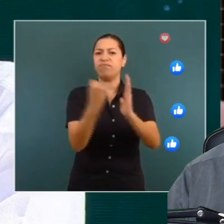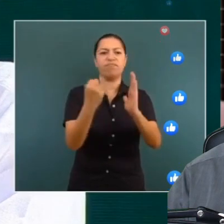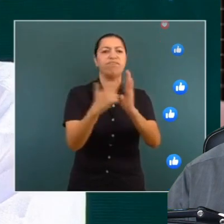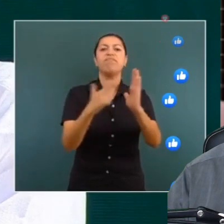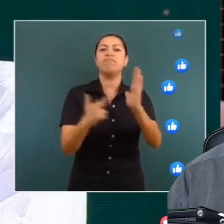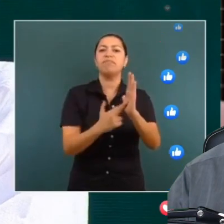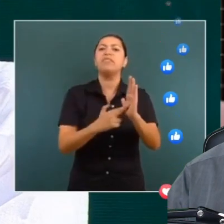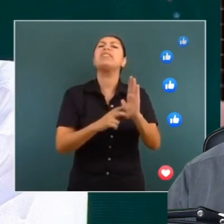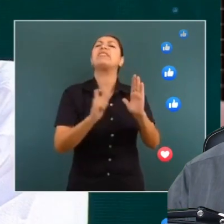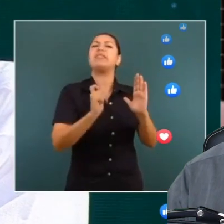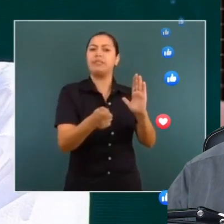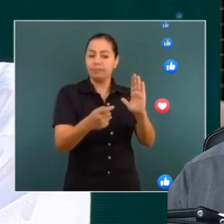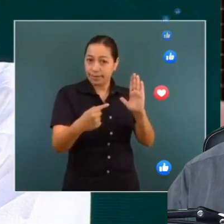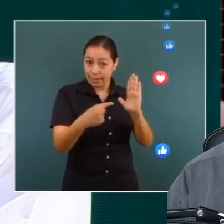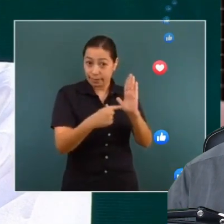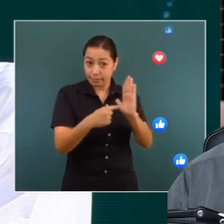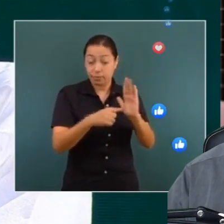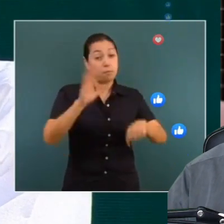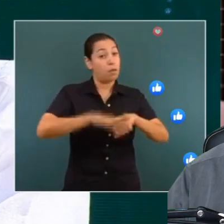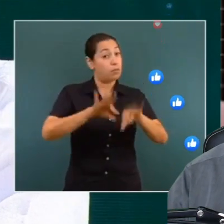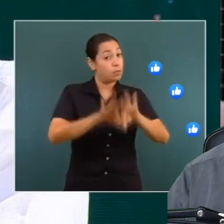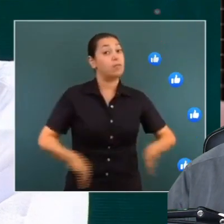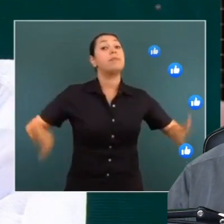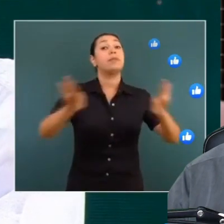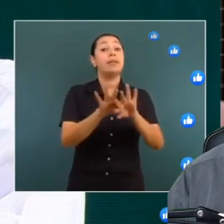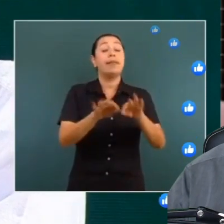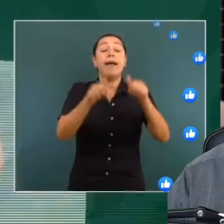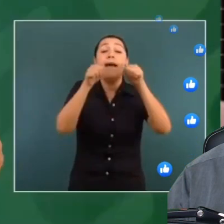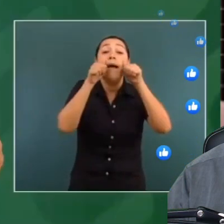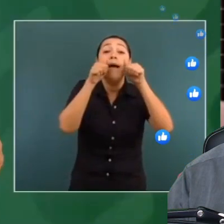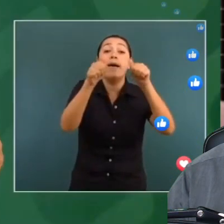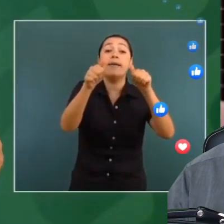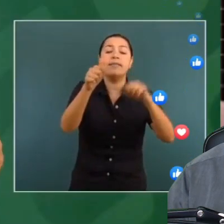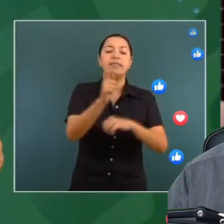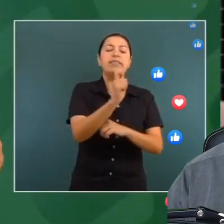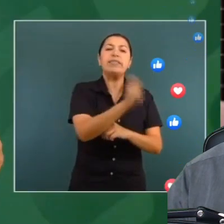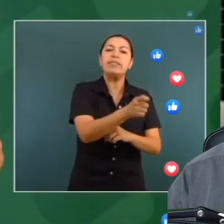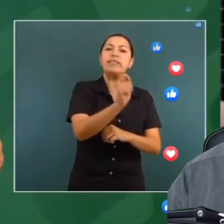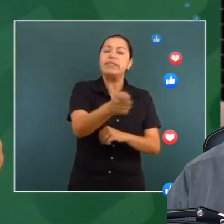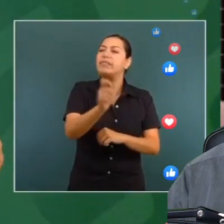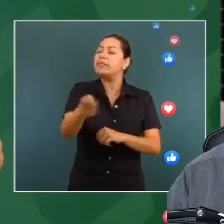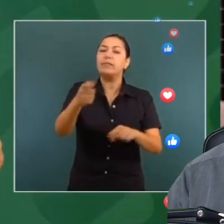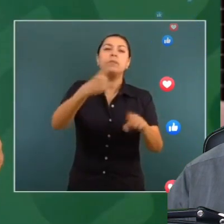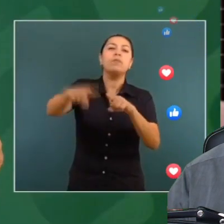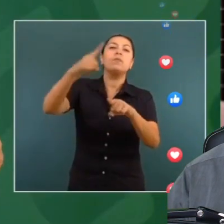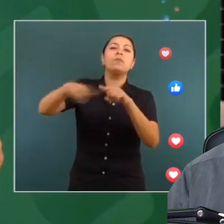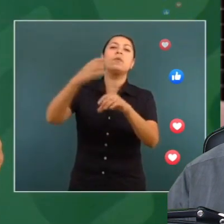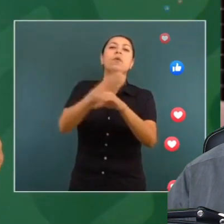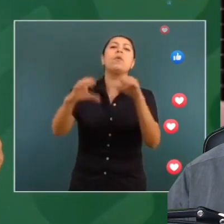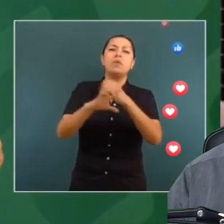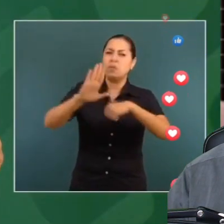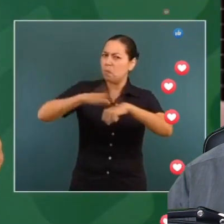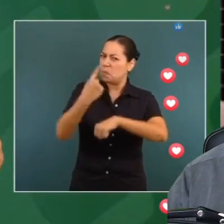consiste fundamentalmente en atender las causas que originan la inseguridad y